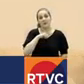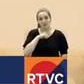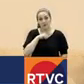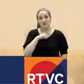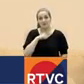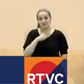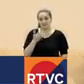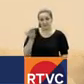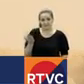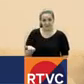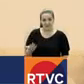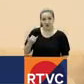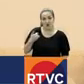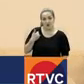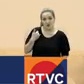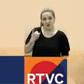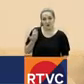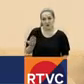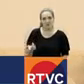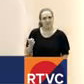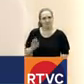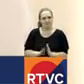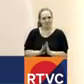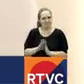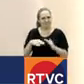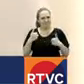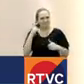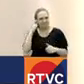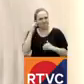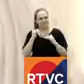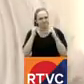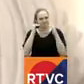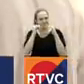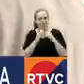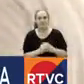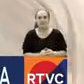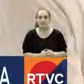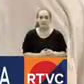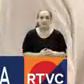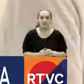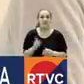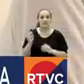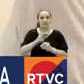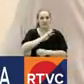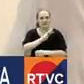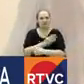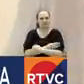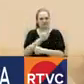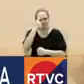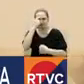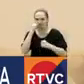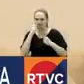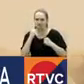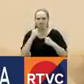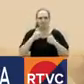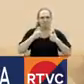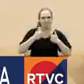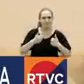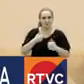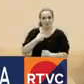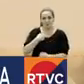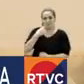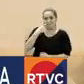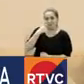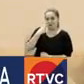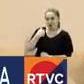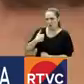chico que es sobresaliente en lo que hace. Ver una gran capacidad como la que él tiene genera desde el punto de vista de papá una